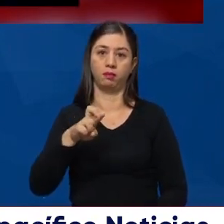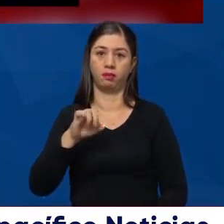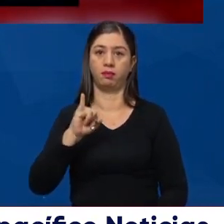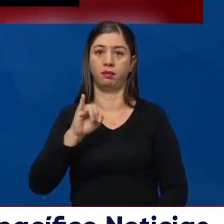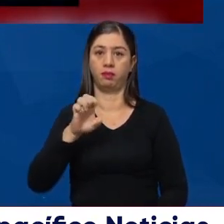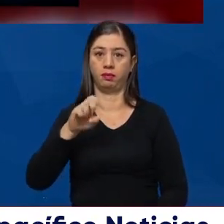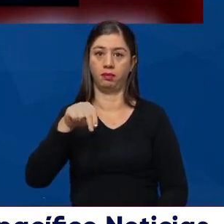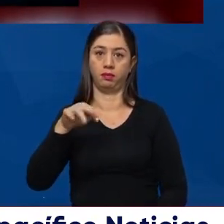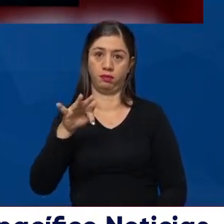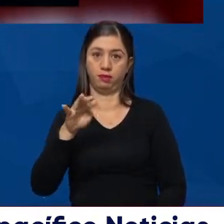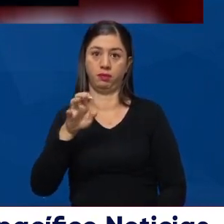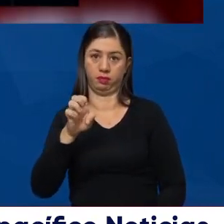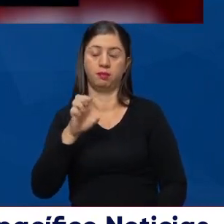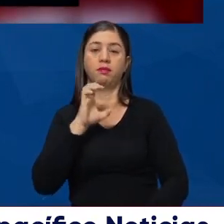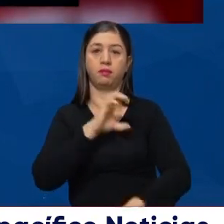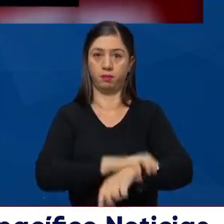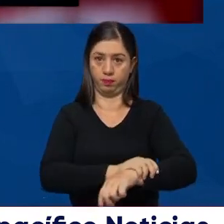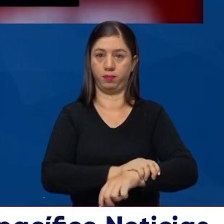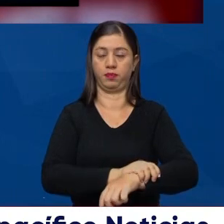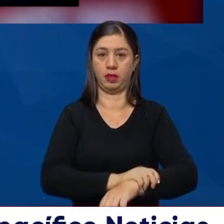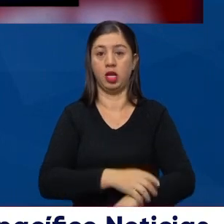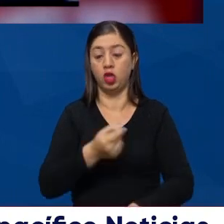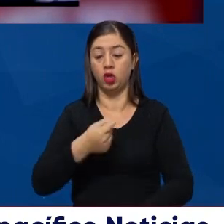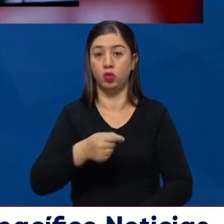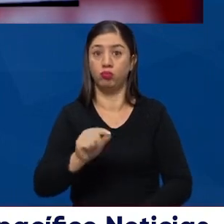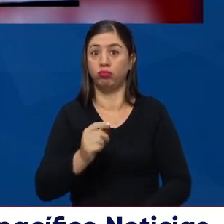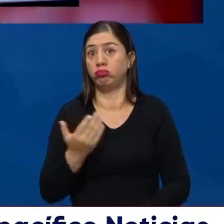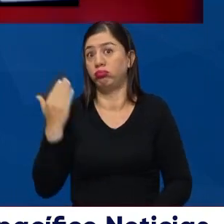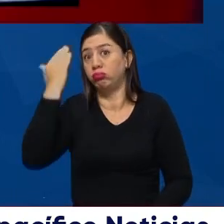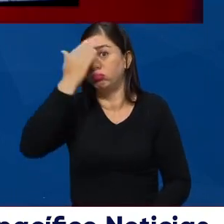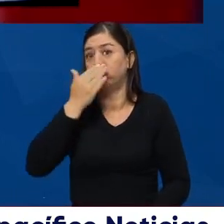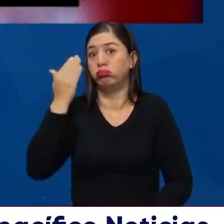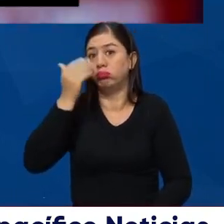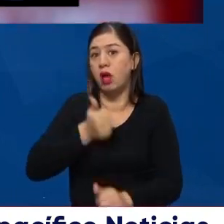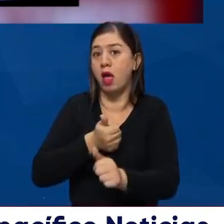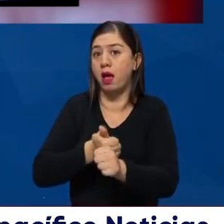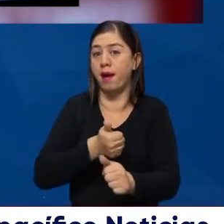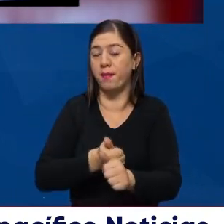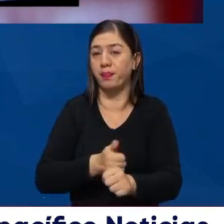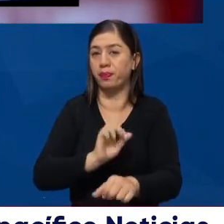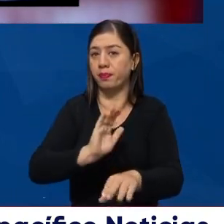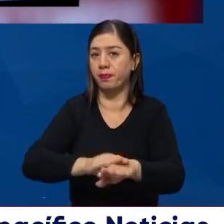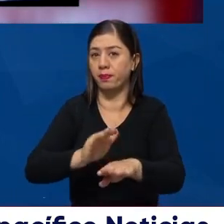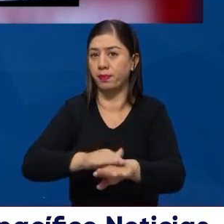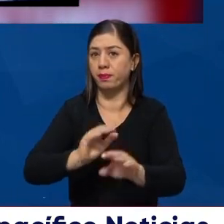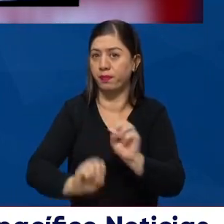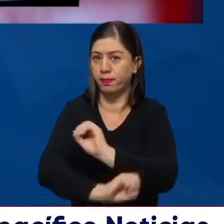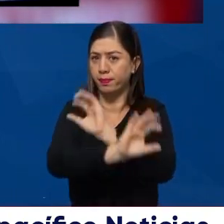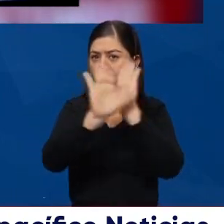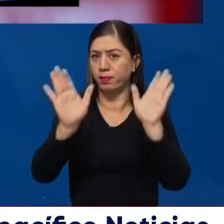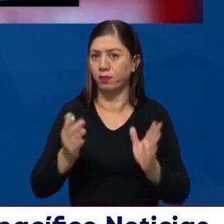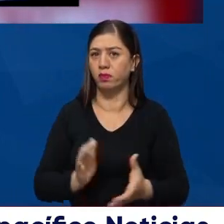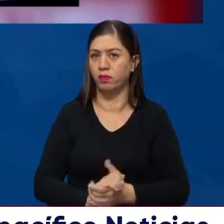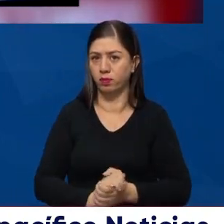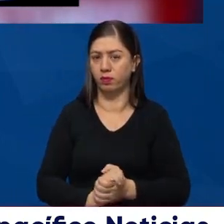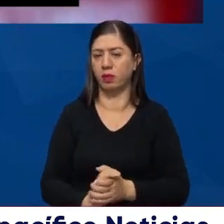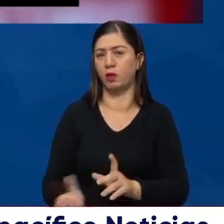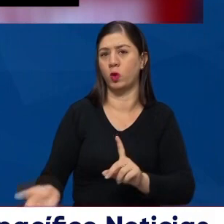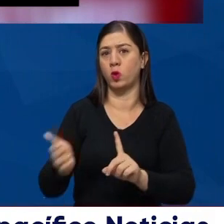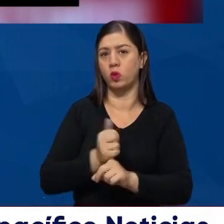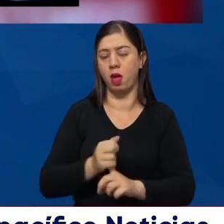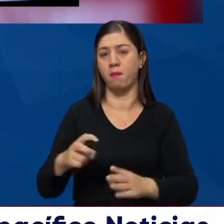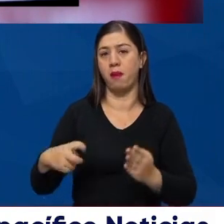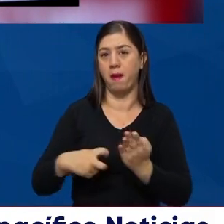los detenidos, y veremos en las próximas horas cómo sigue el caso. También hay que hacer una aclaración importante. Ayer incautaron entradas